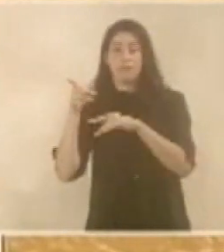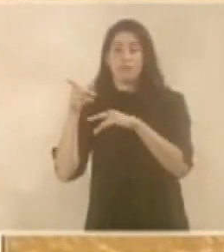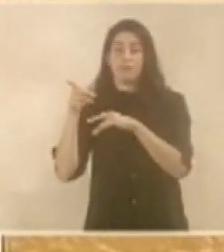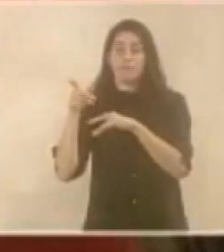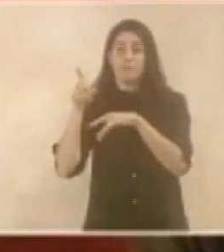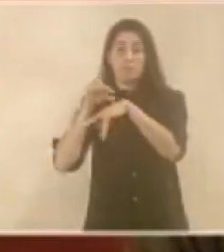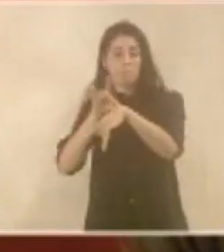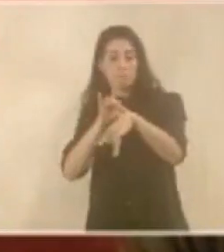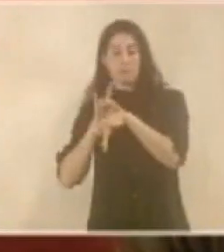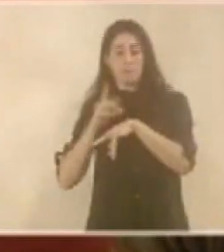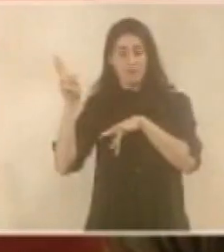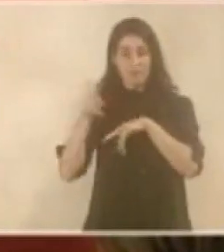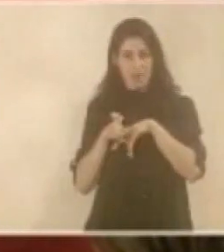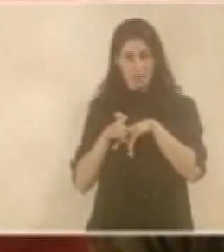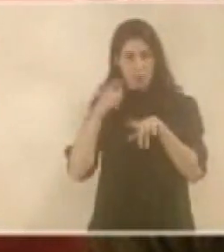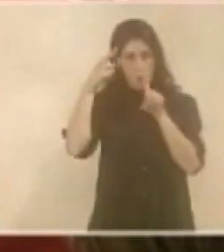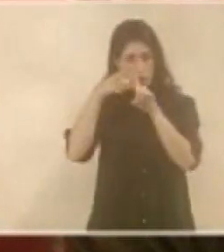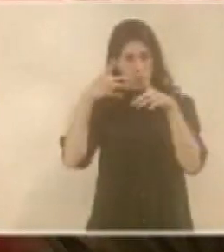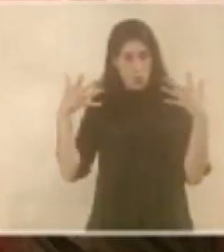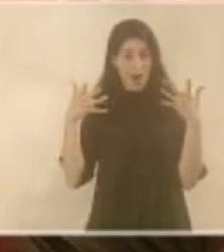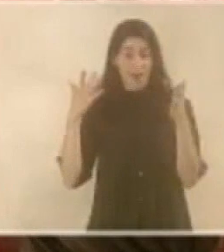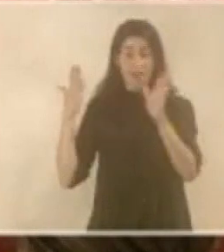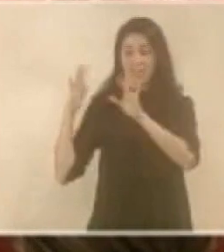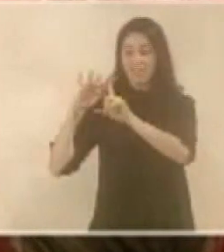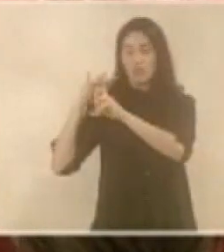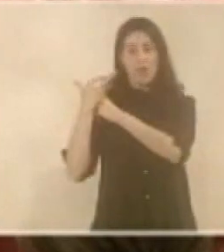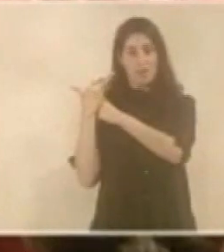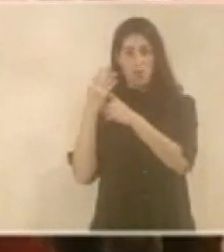para hablarles de un hecho histórico muy relevante de nuestro pasado.